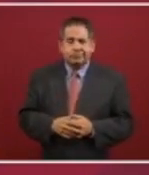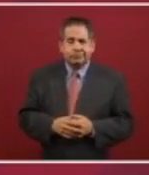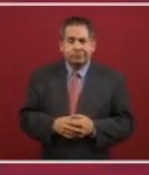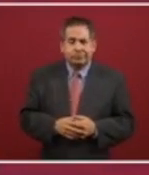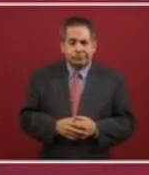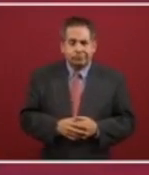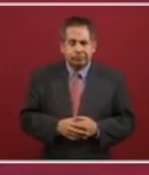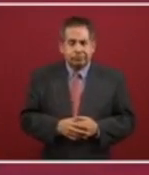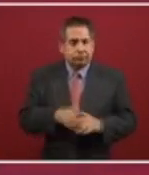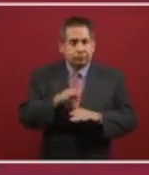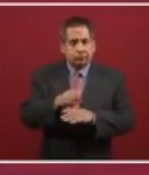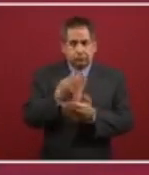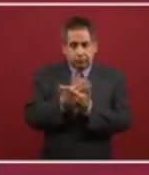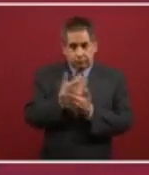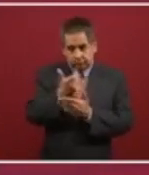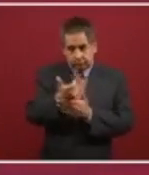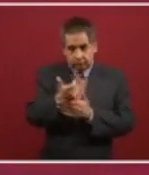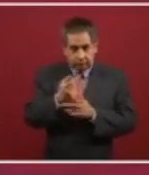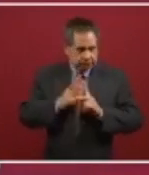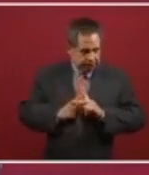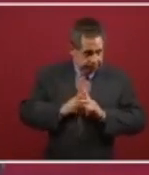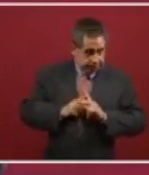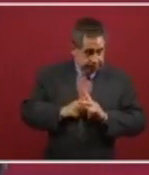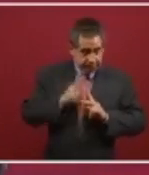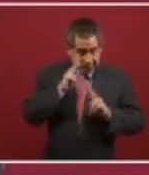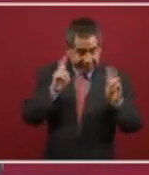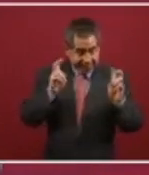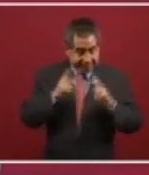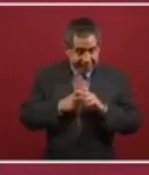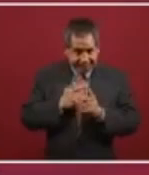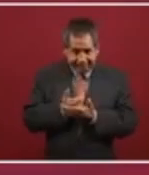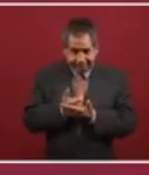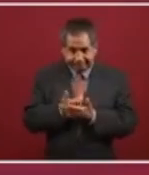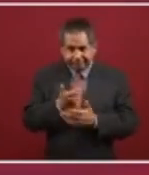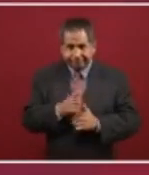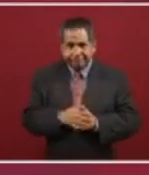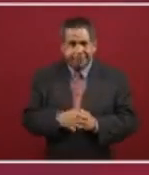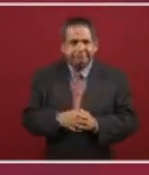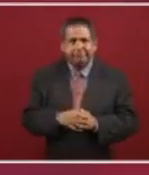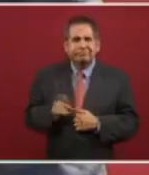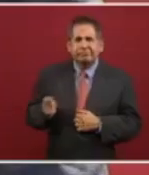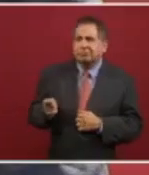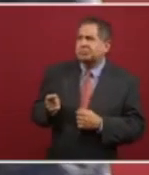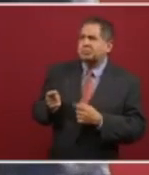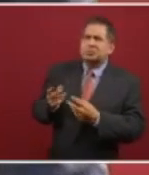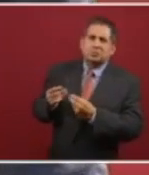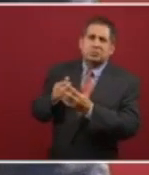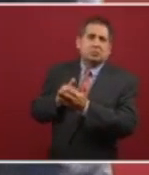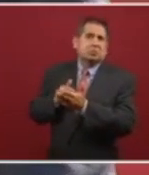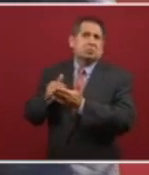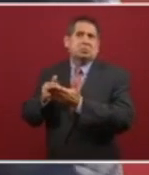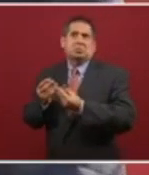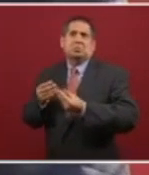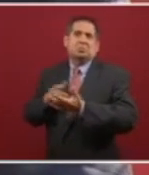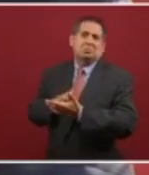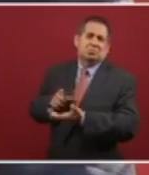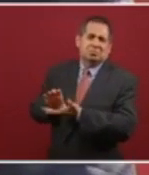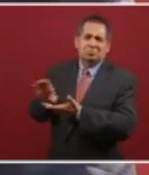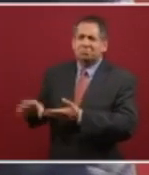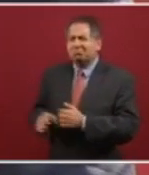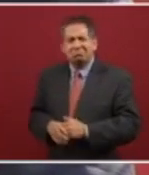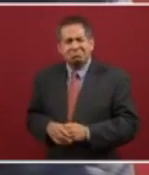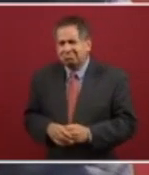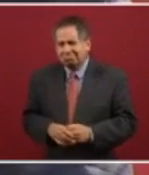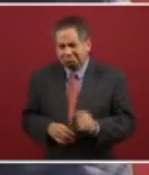en términos económicos, en términos materiales, no significan grandes inversiones.